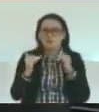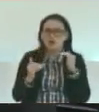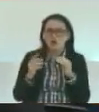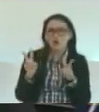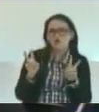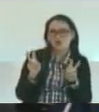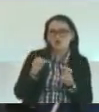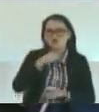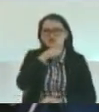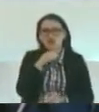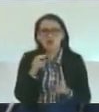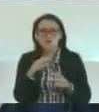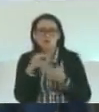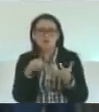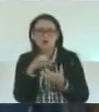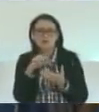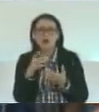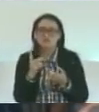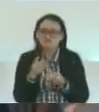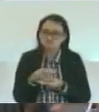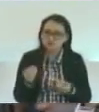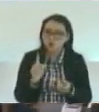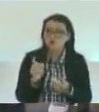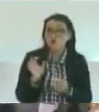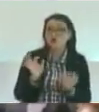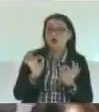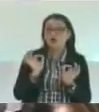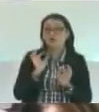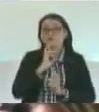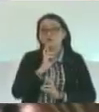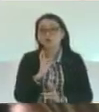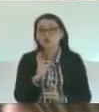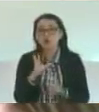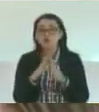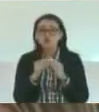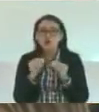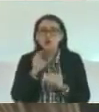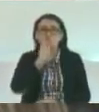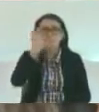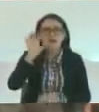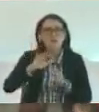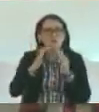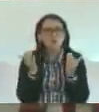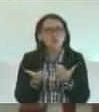otro viejo. Un problema que se resuelve, otro que no se ha resuelto. Todos los países del mundo.